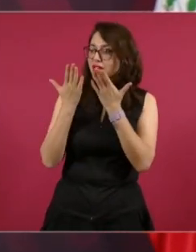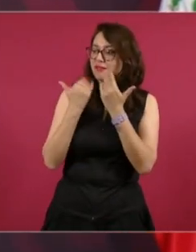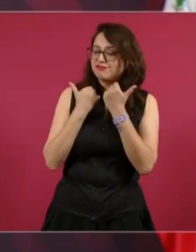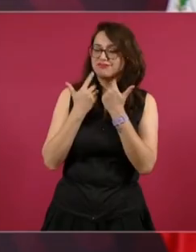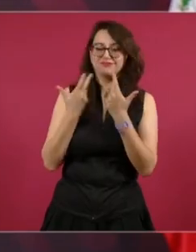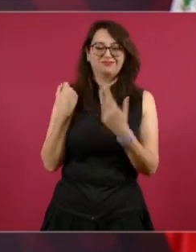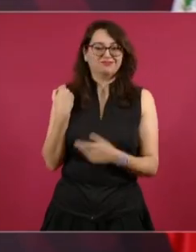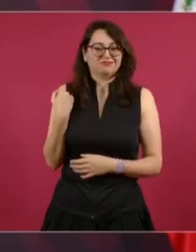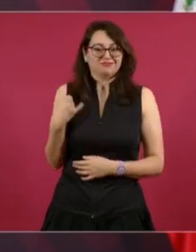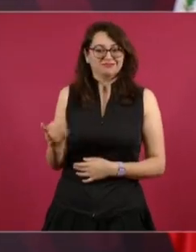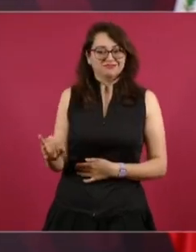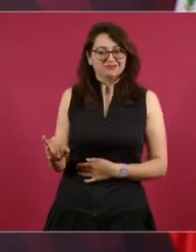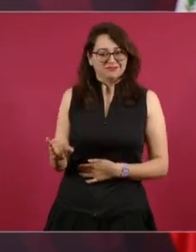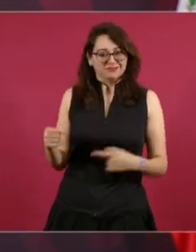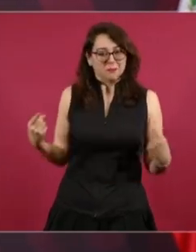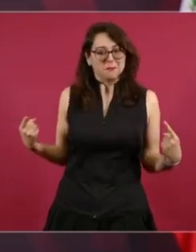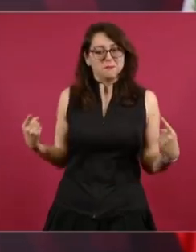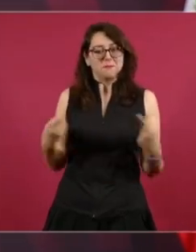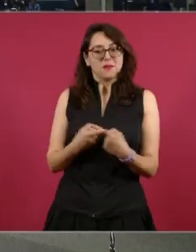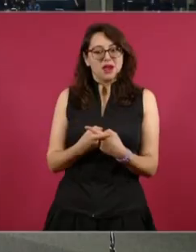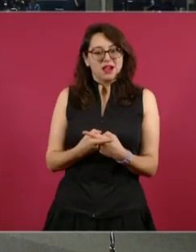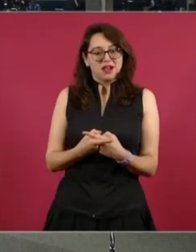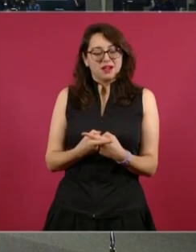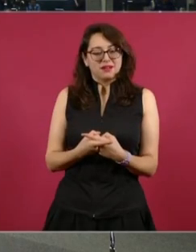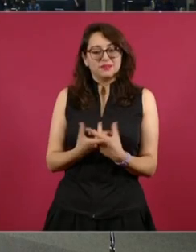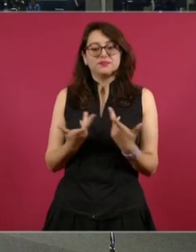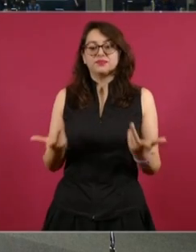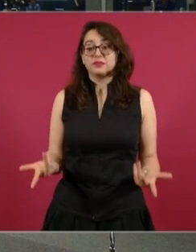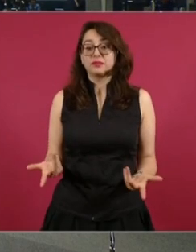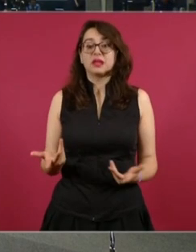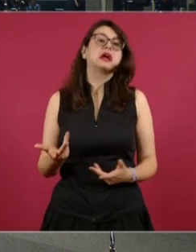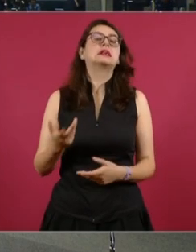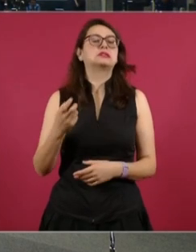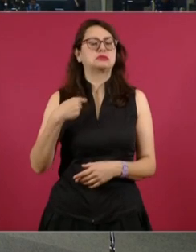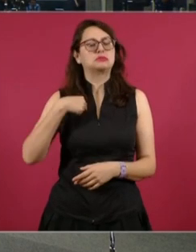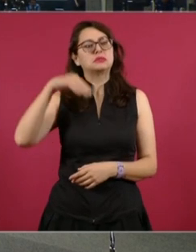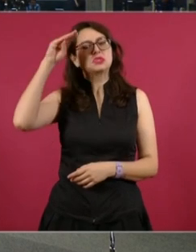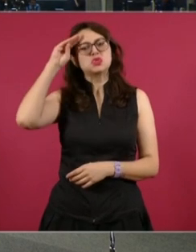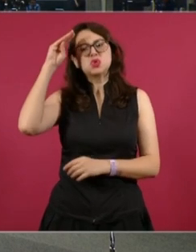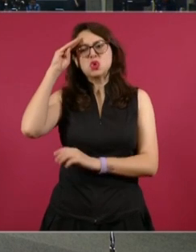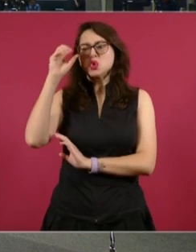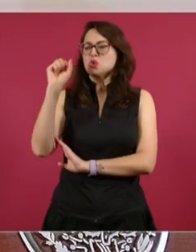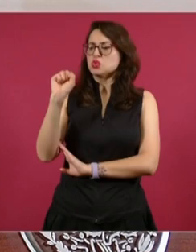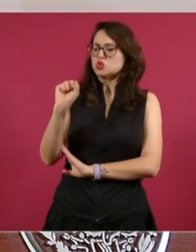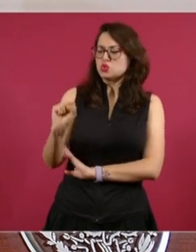no le pueden llamar Suprema Corte de Justicia.